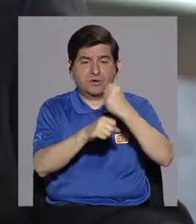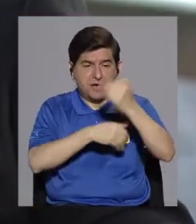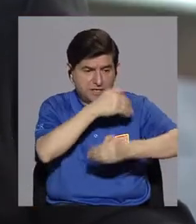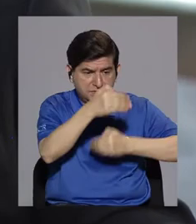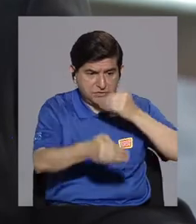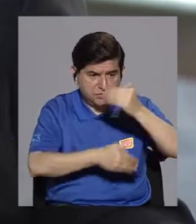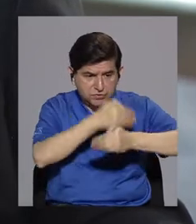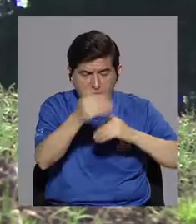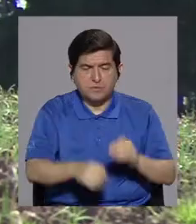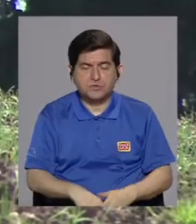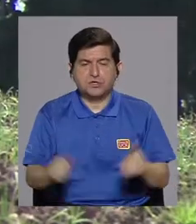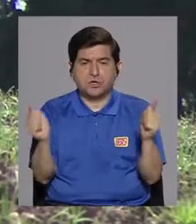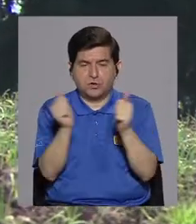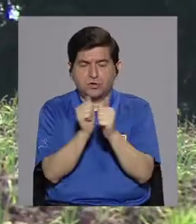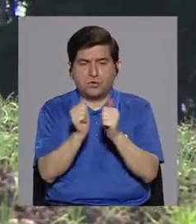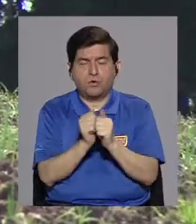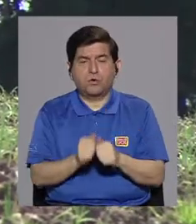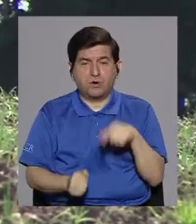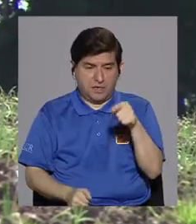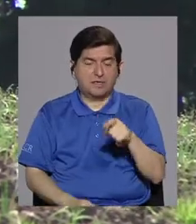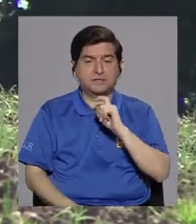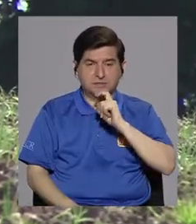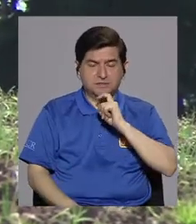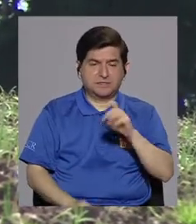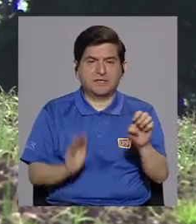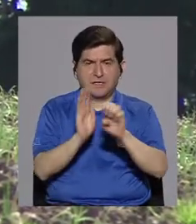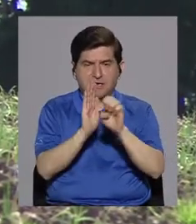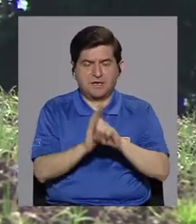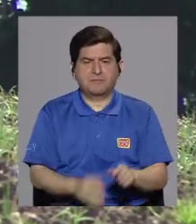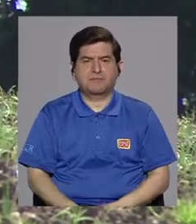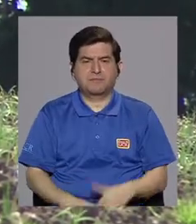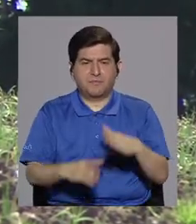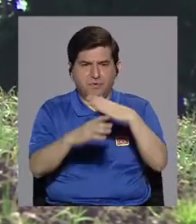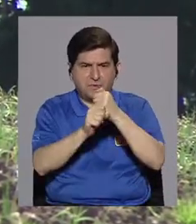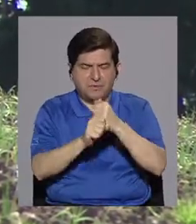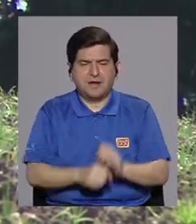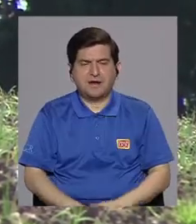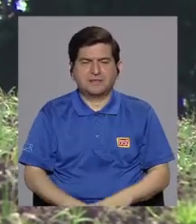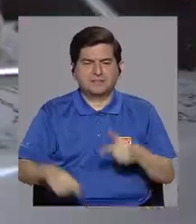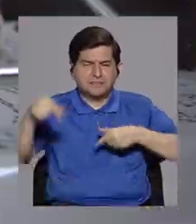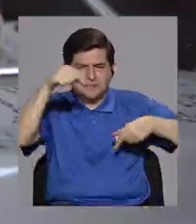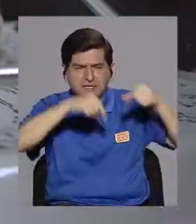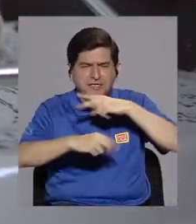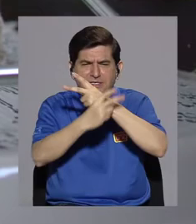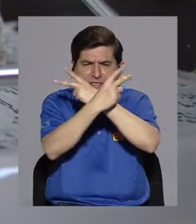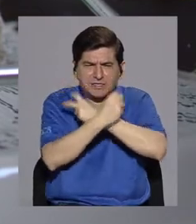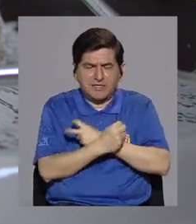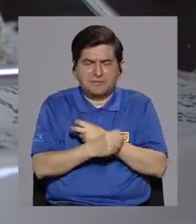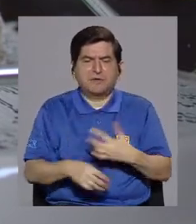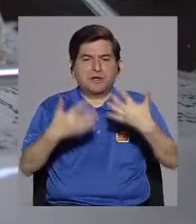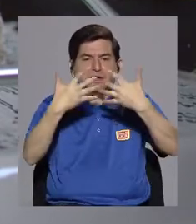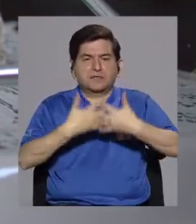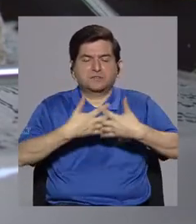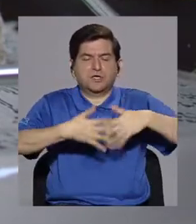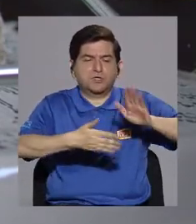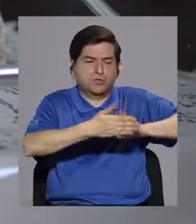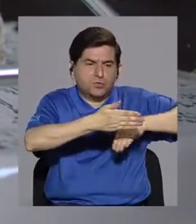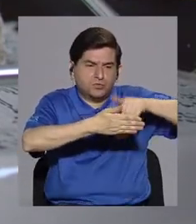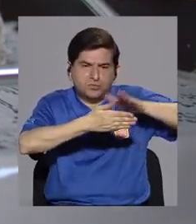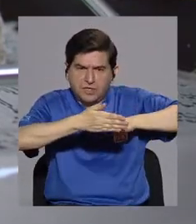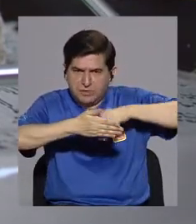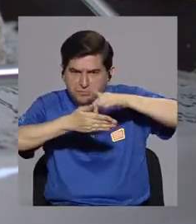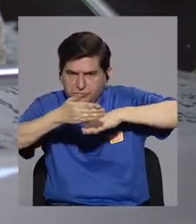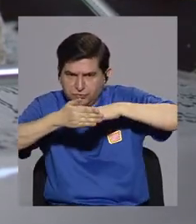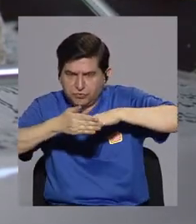procesos con el mercurio, como por ejemplo en la fabricación o formulación de plaguicidas, en la industria con las pinturas y